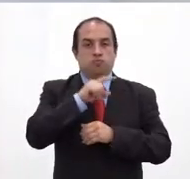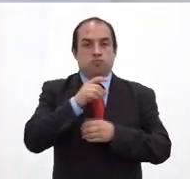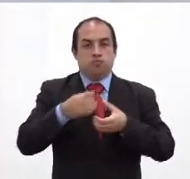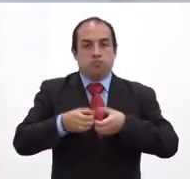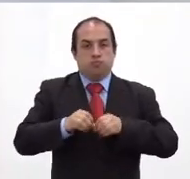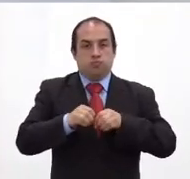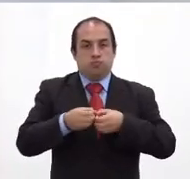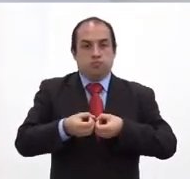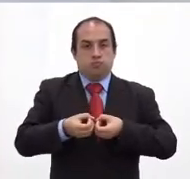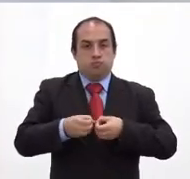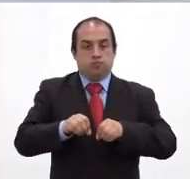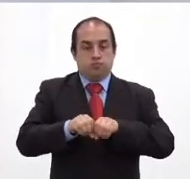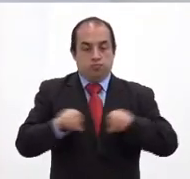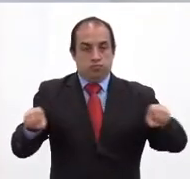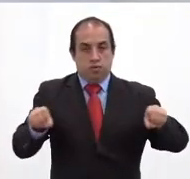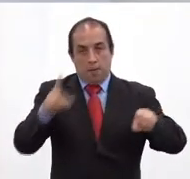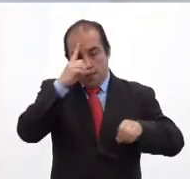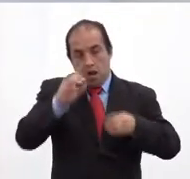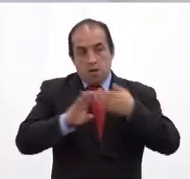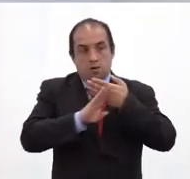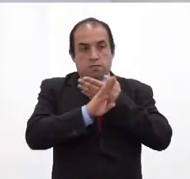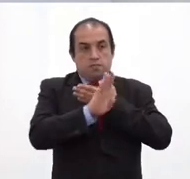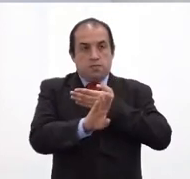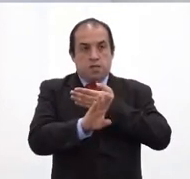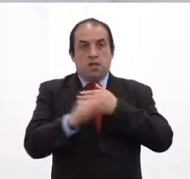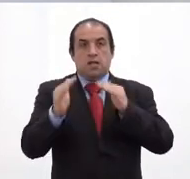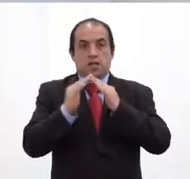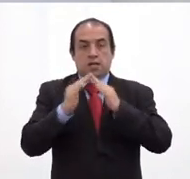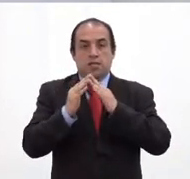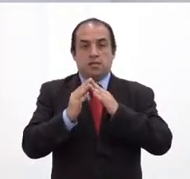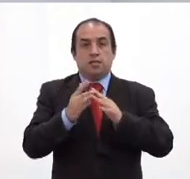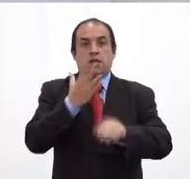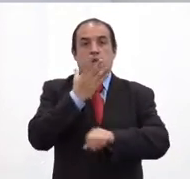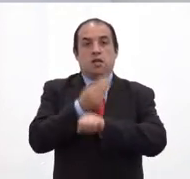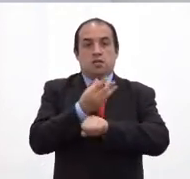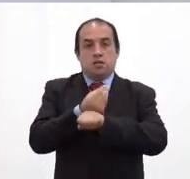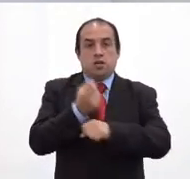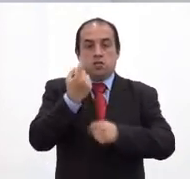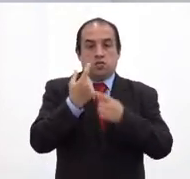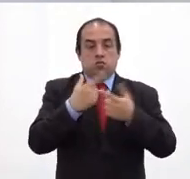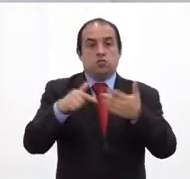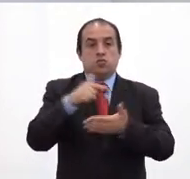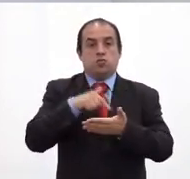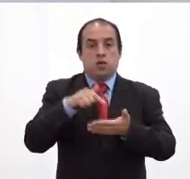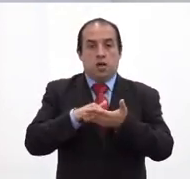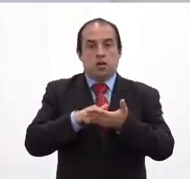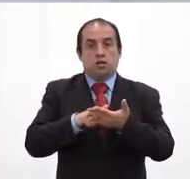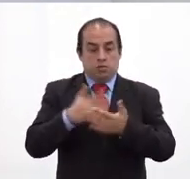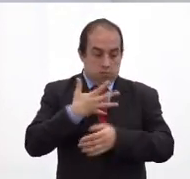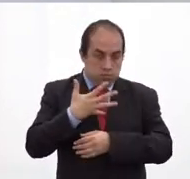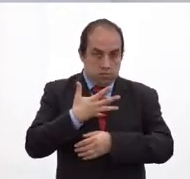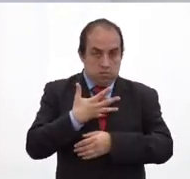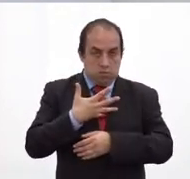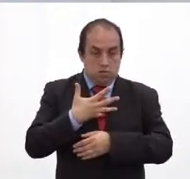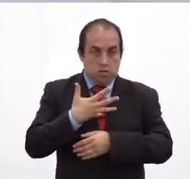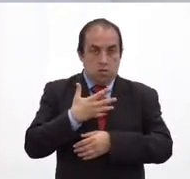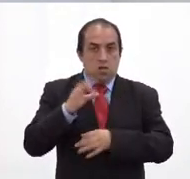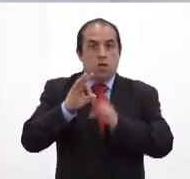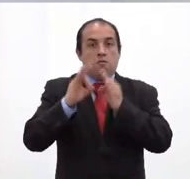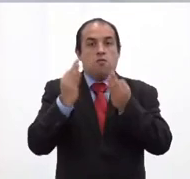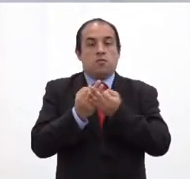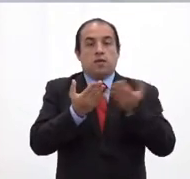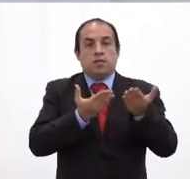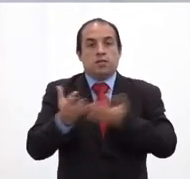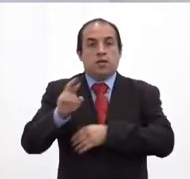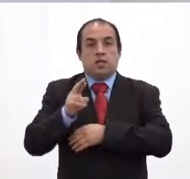decir, evitar el afluente de las casas, repararlo en algunos lados donde ya existe, de tal manera que lo que llegue al